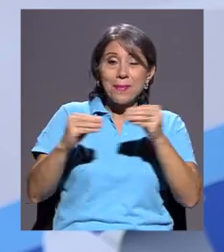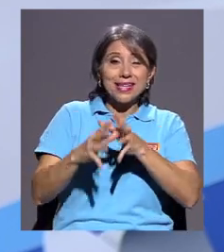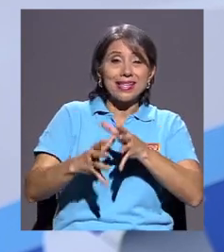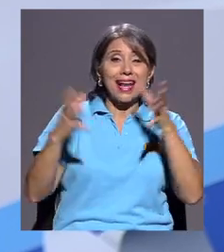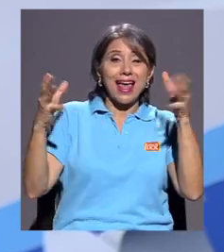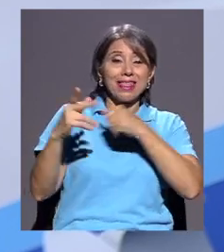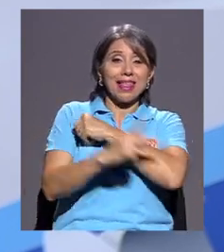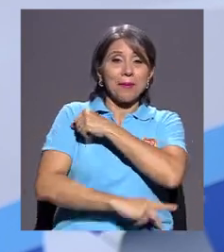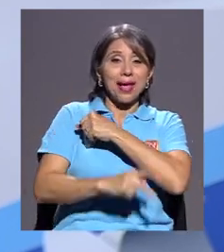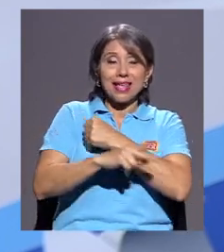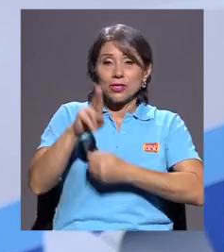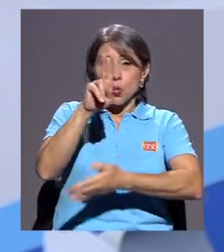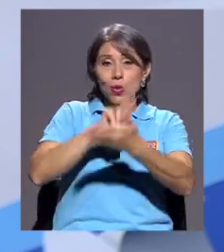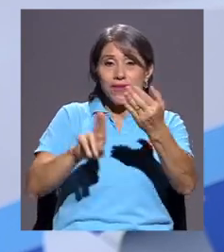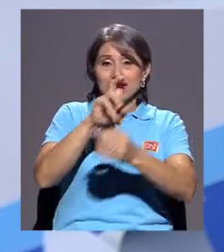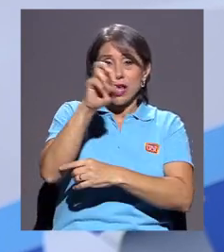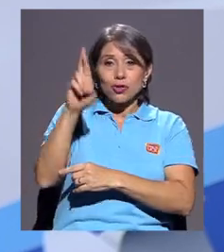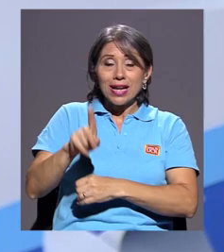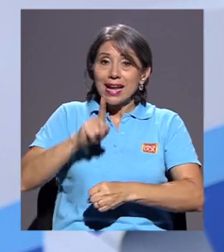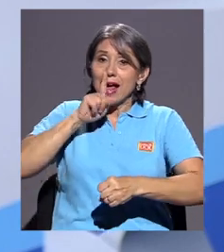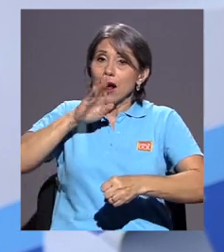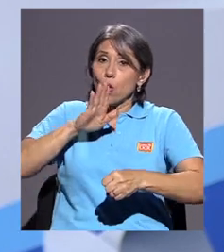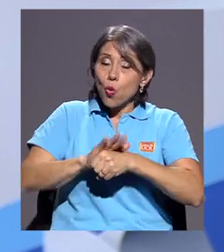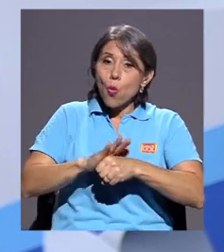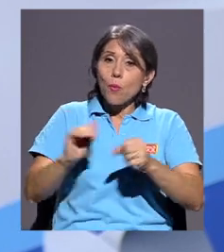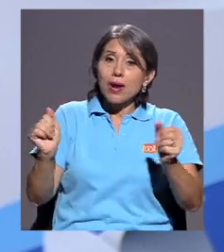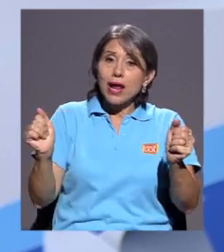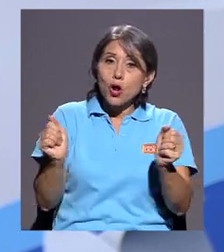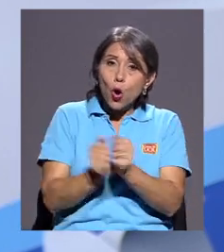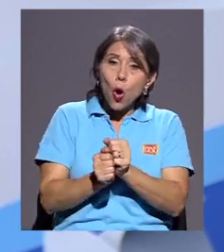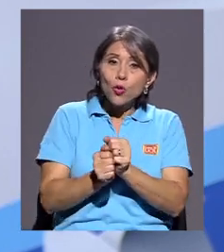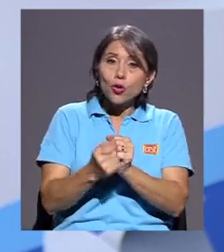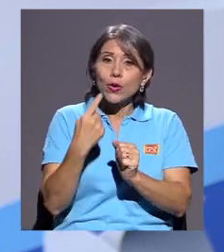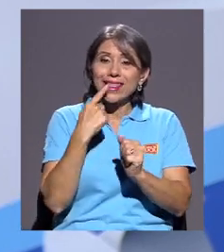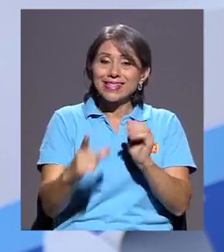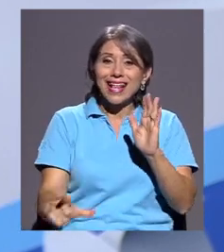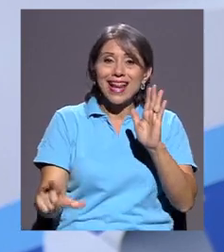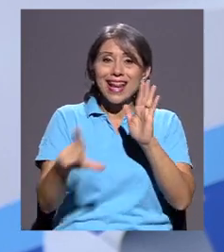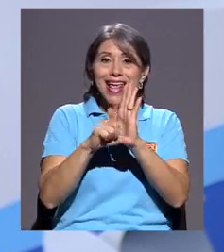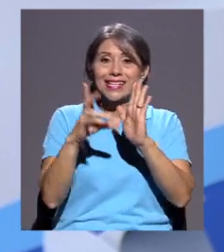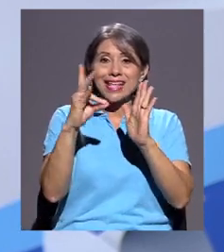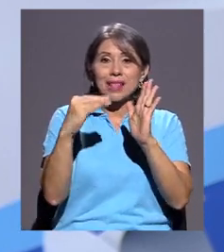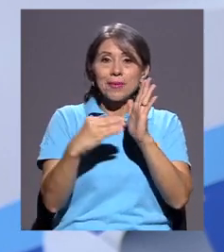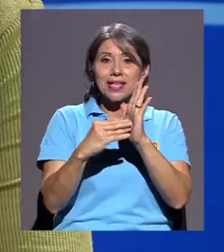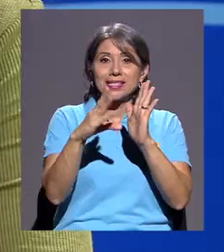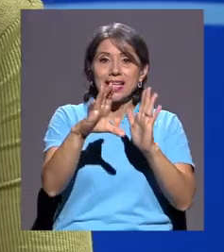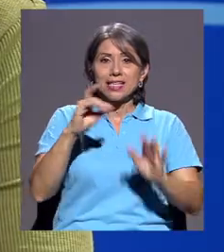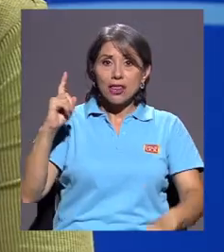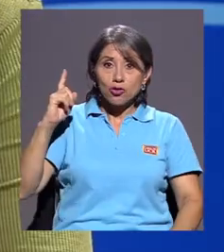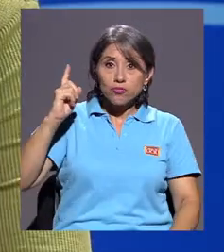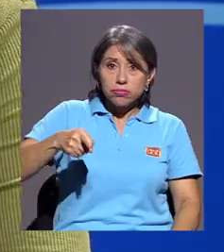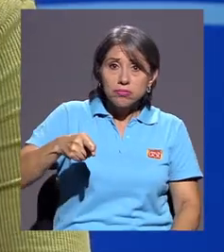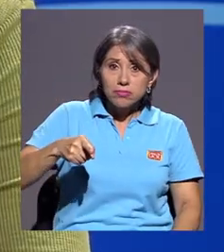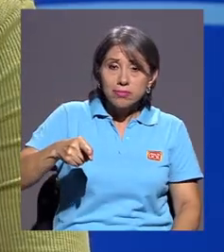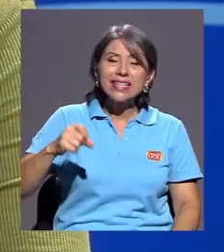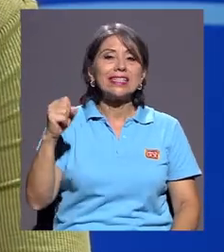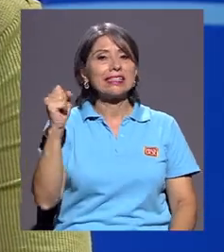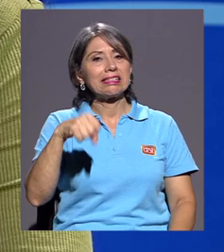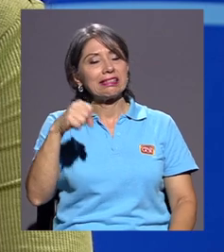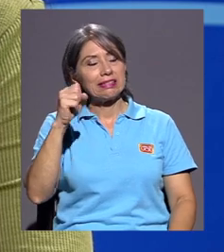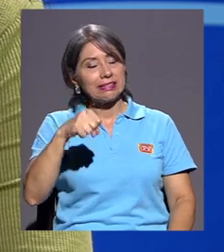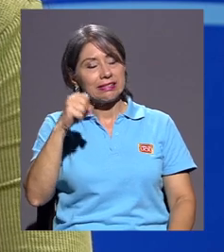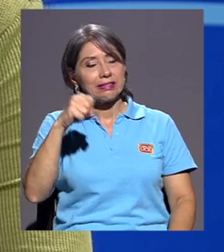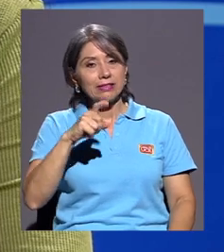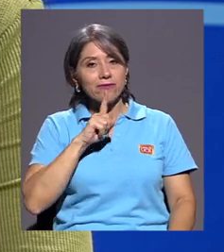país, la Universidad de Costa Rica, con el mandato que le reclama la ley 7600? Sí, sí, realmente